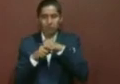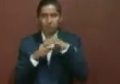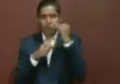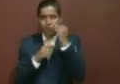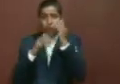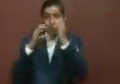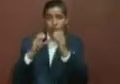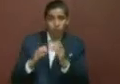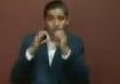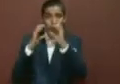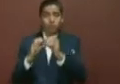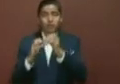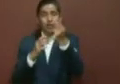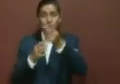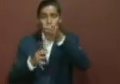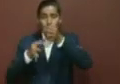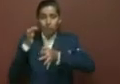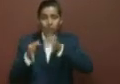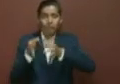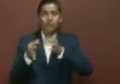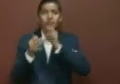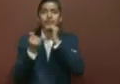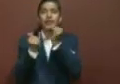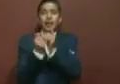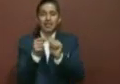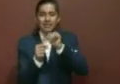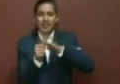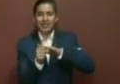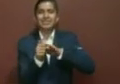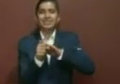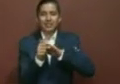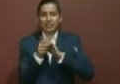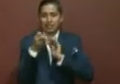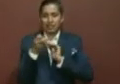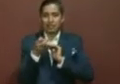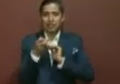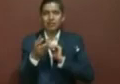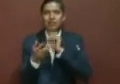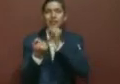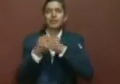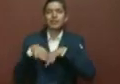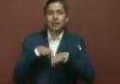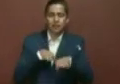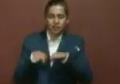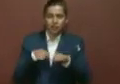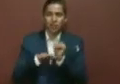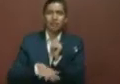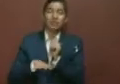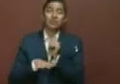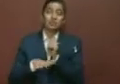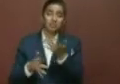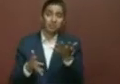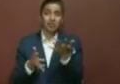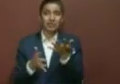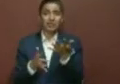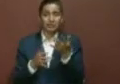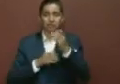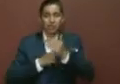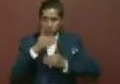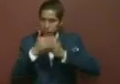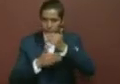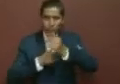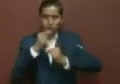cuidados de carácter jurídico, de carácter administrativo, de carácter laboral. Entonces se está